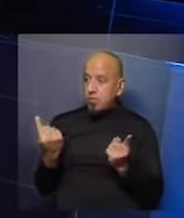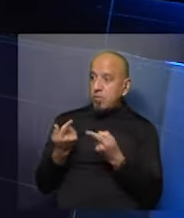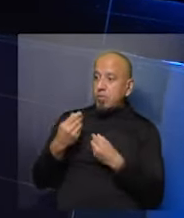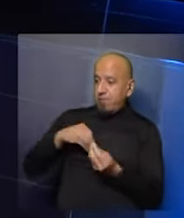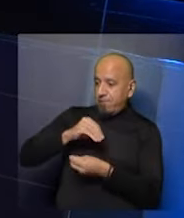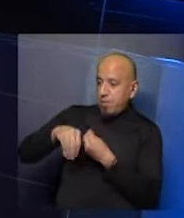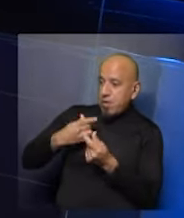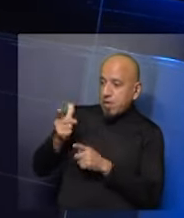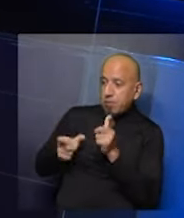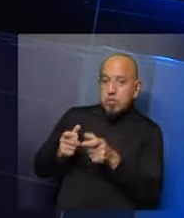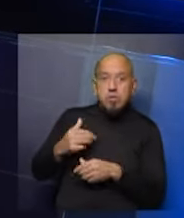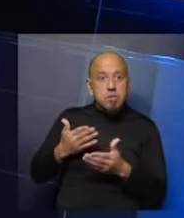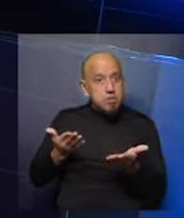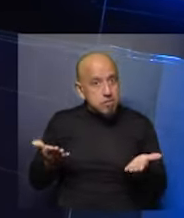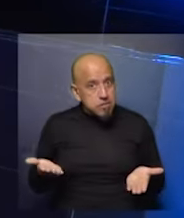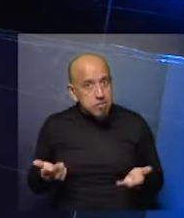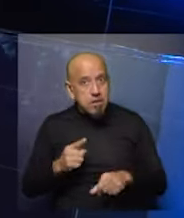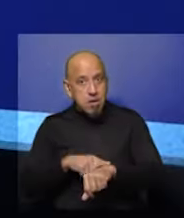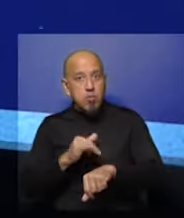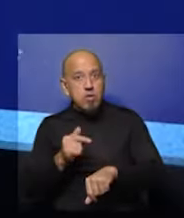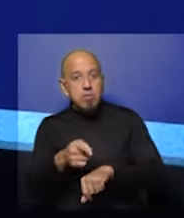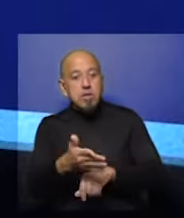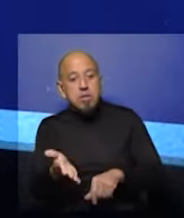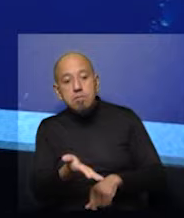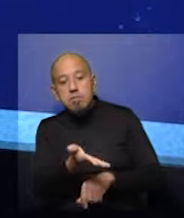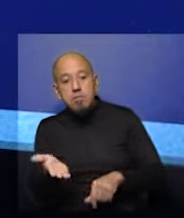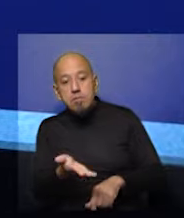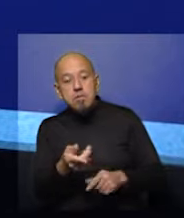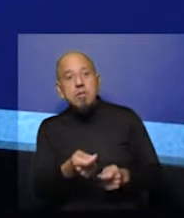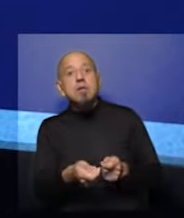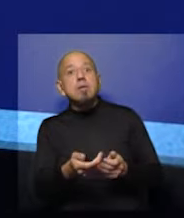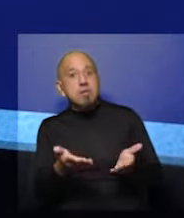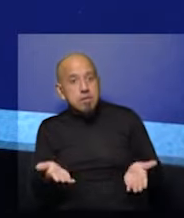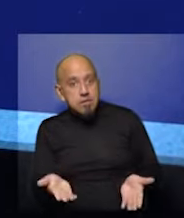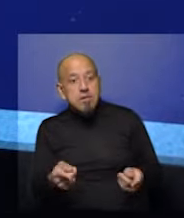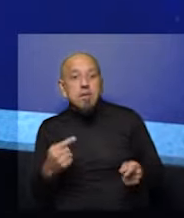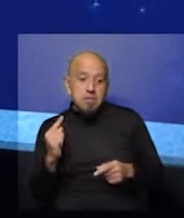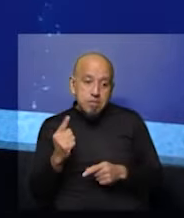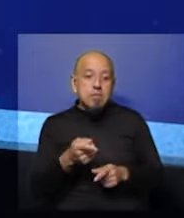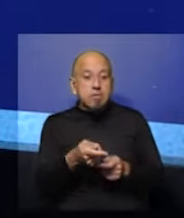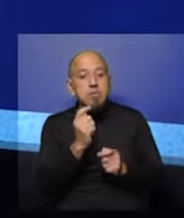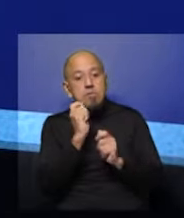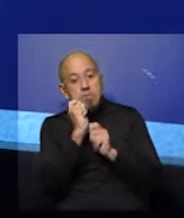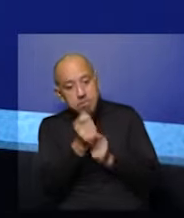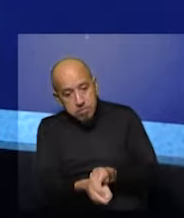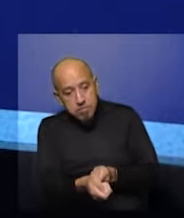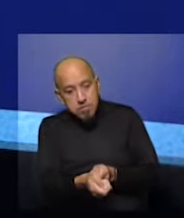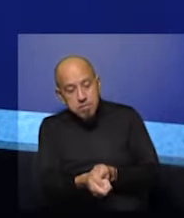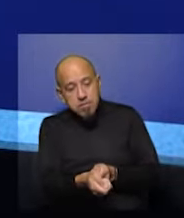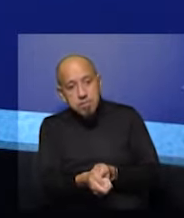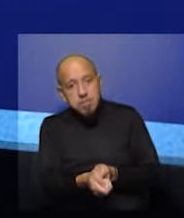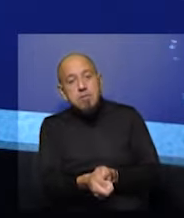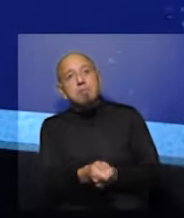de ese conjunto de personas dadas el tiempo necesario de calidad como para poder destinarlo a la tarea de ir hasta el estanque la